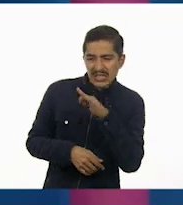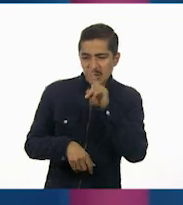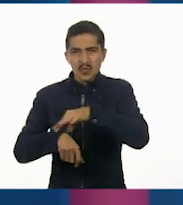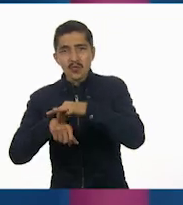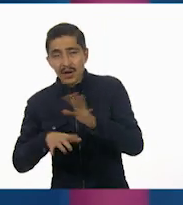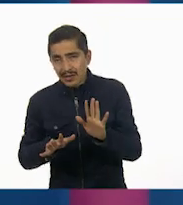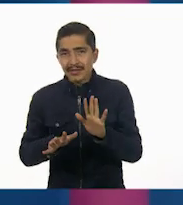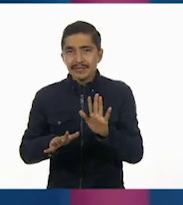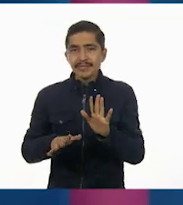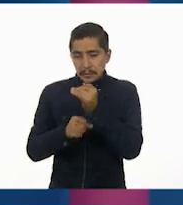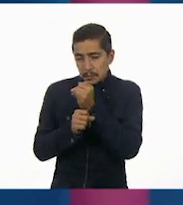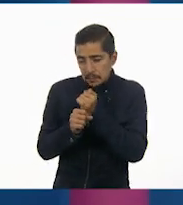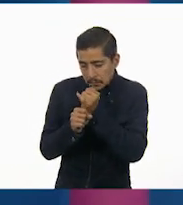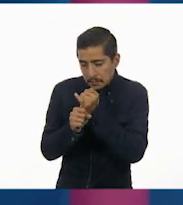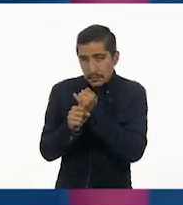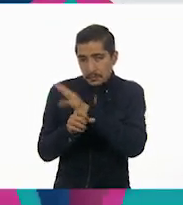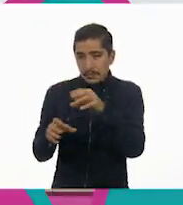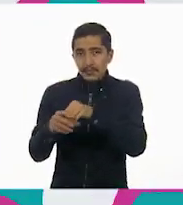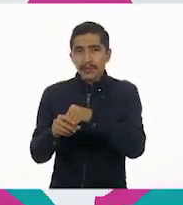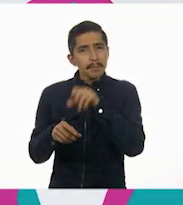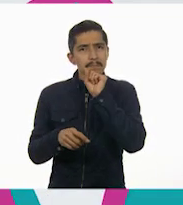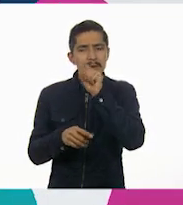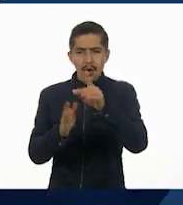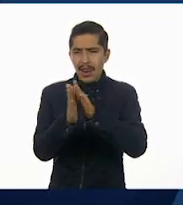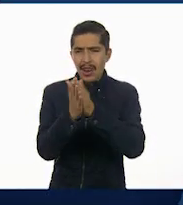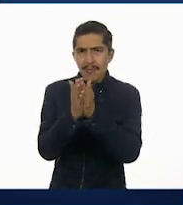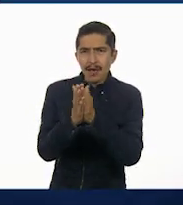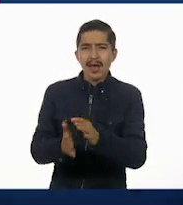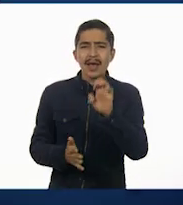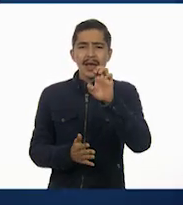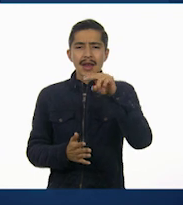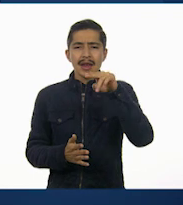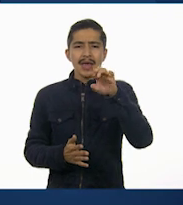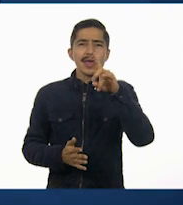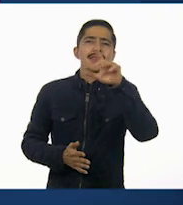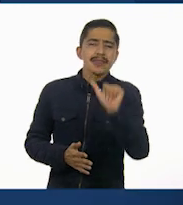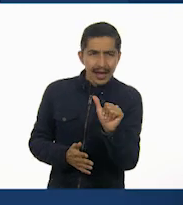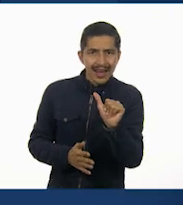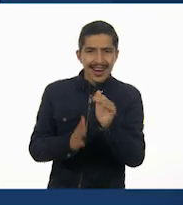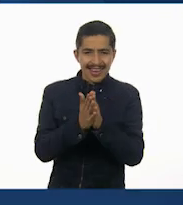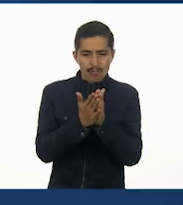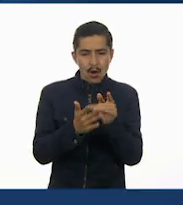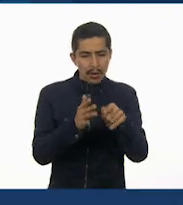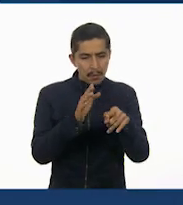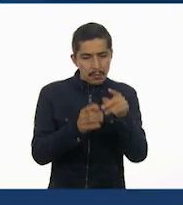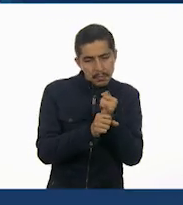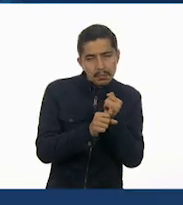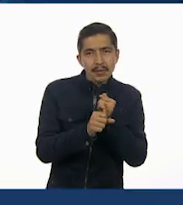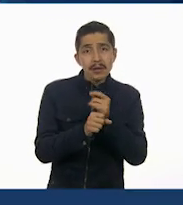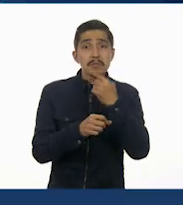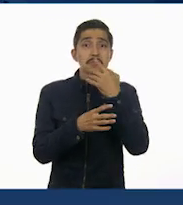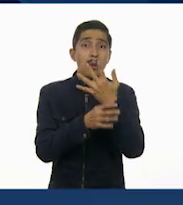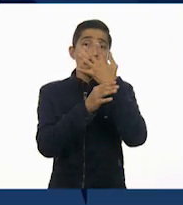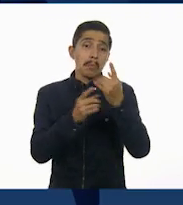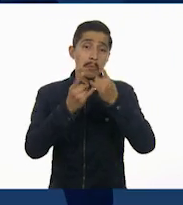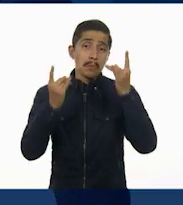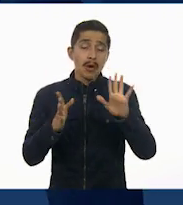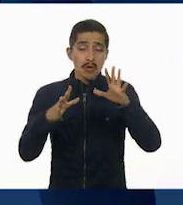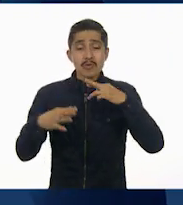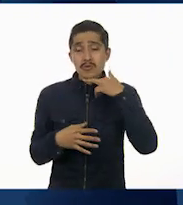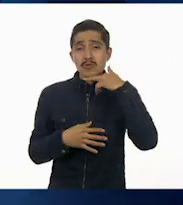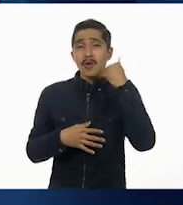de consulta serán igualmente algunos libros como la Eneida de Virgilio. Según la leyenda, Roma fue